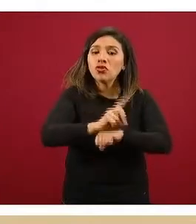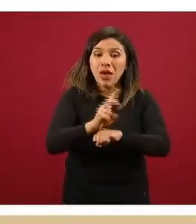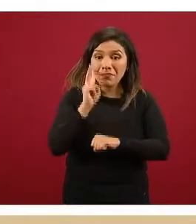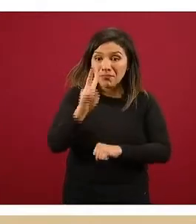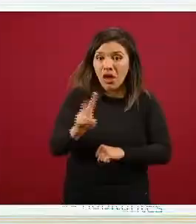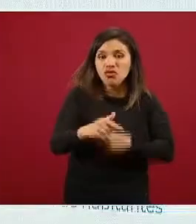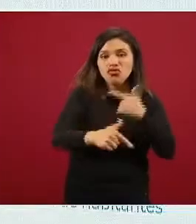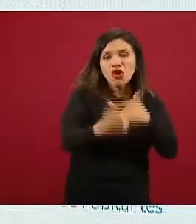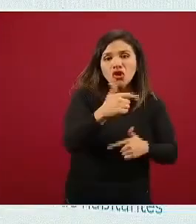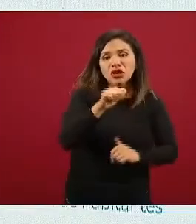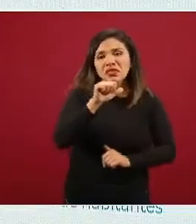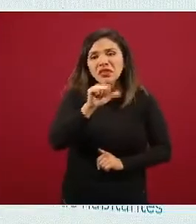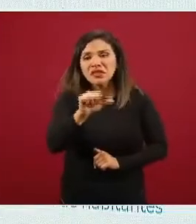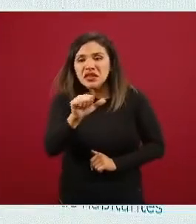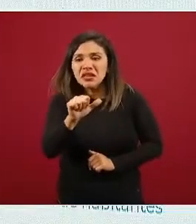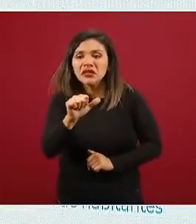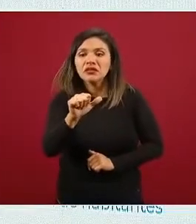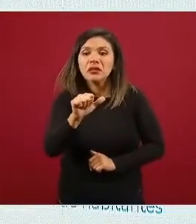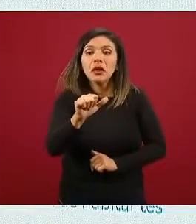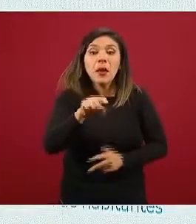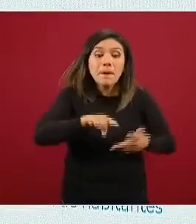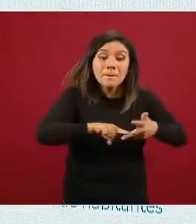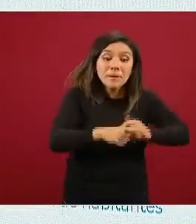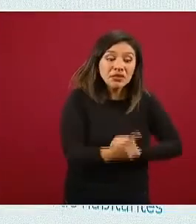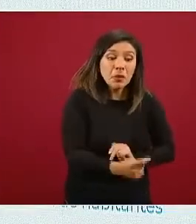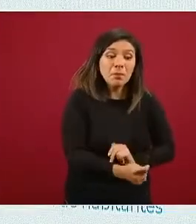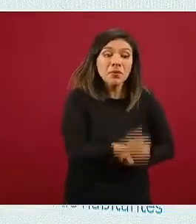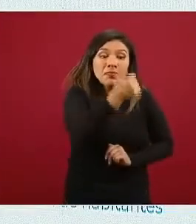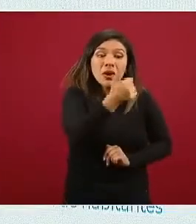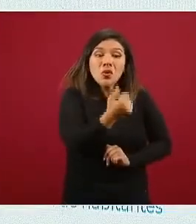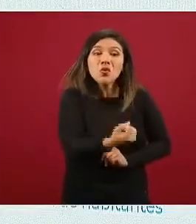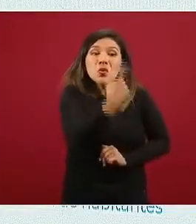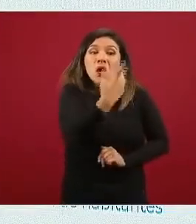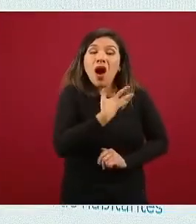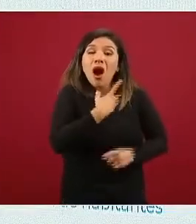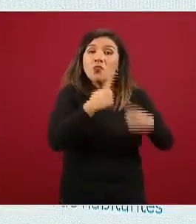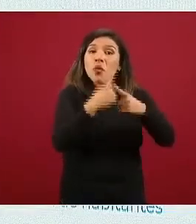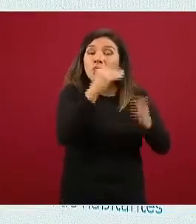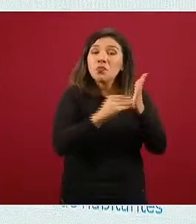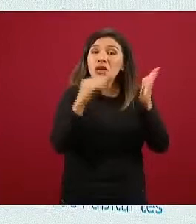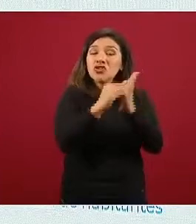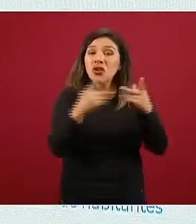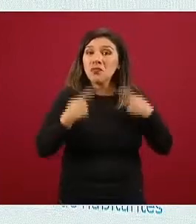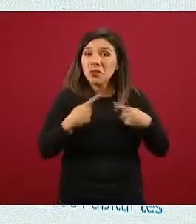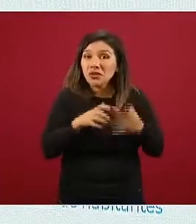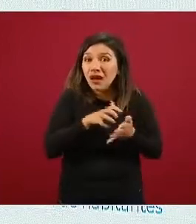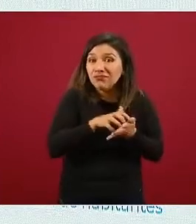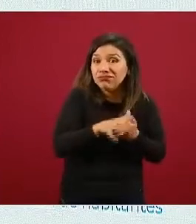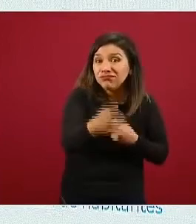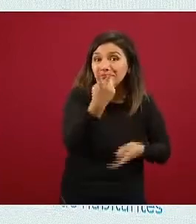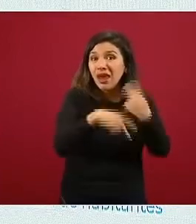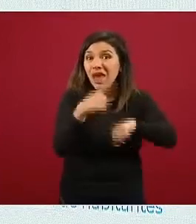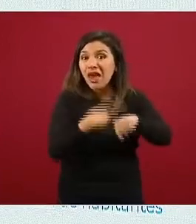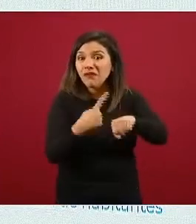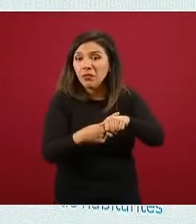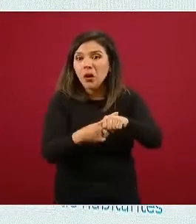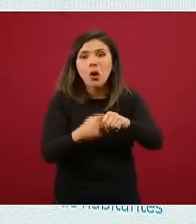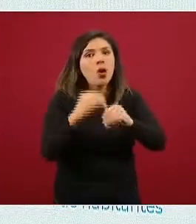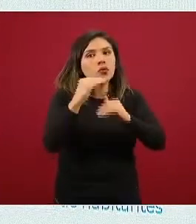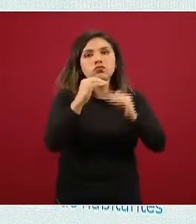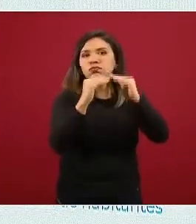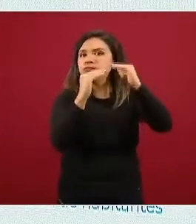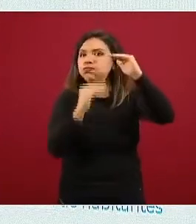días, 12 y 16, desde que tuvieron un caso por millón de habitantes, para lograr reducir su